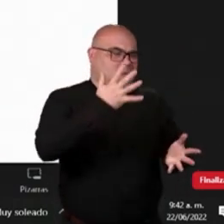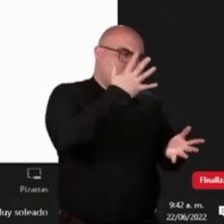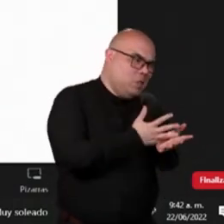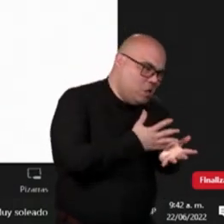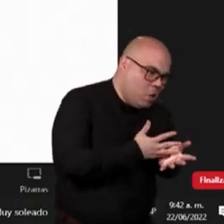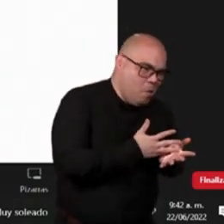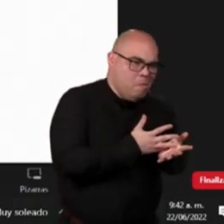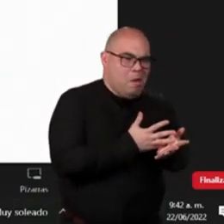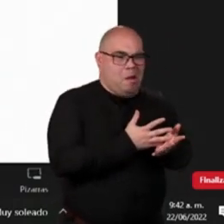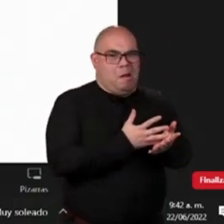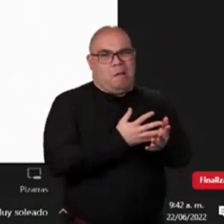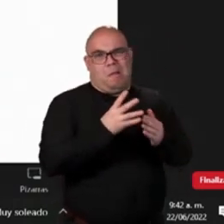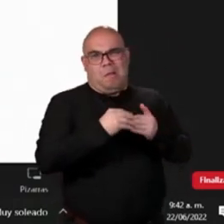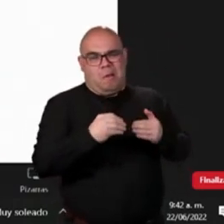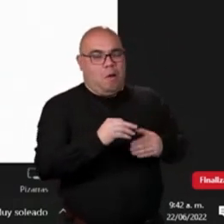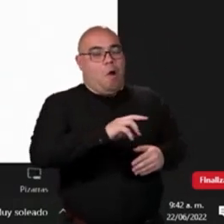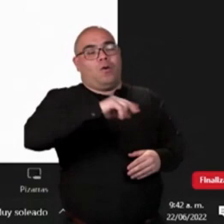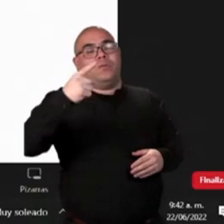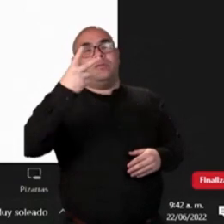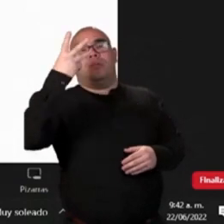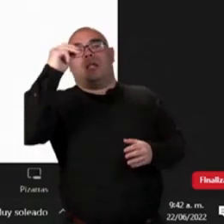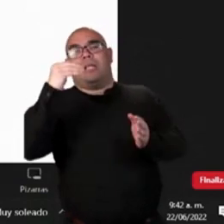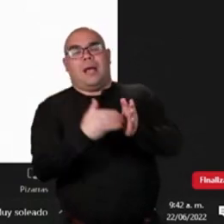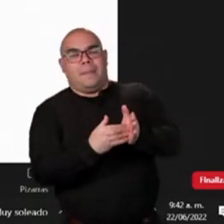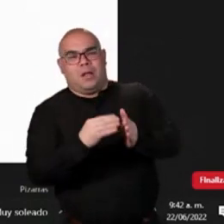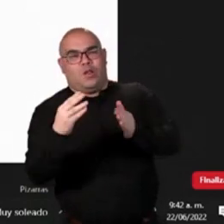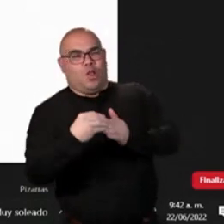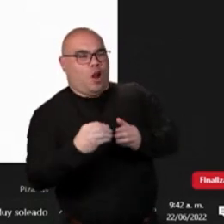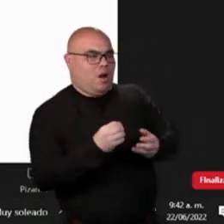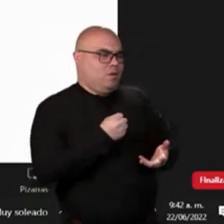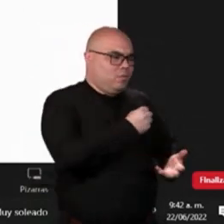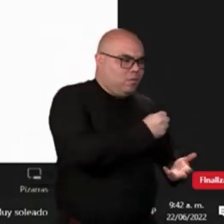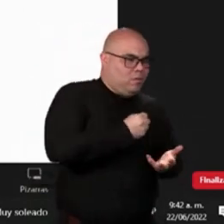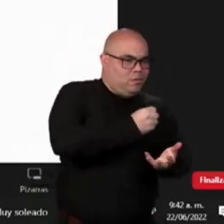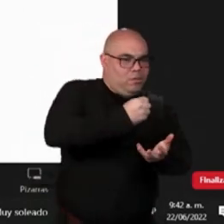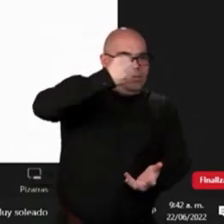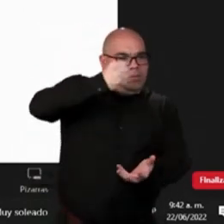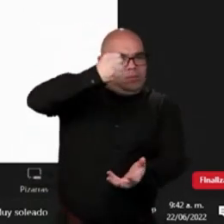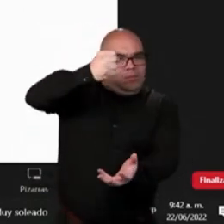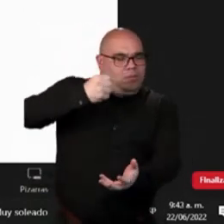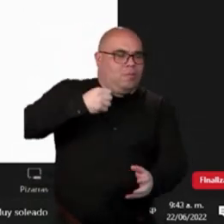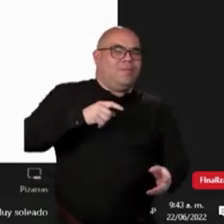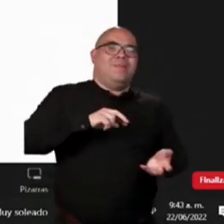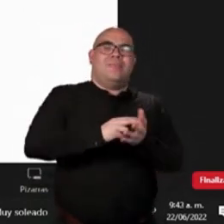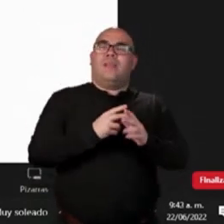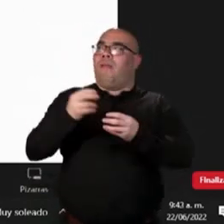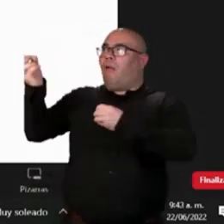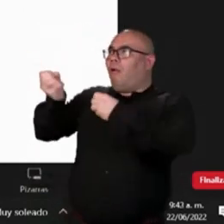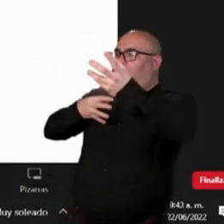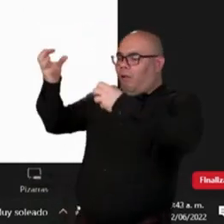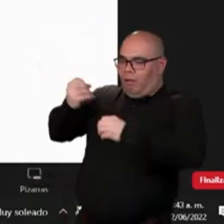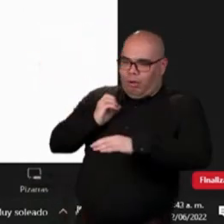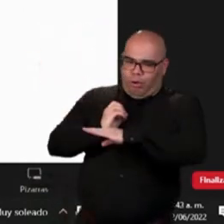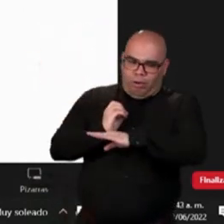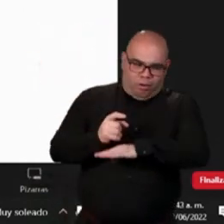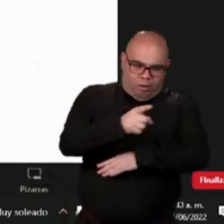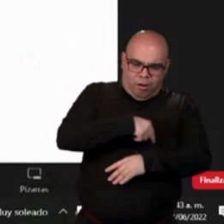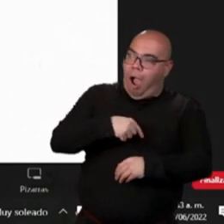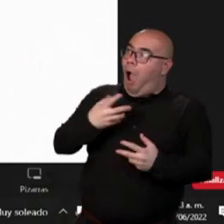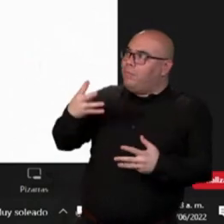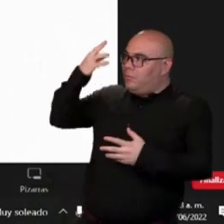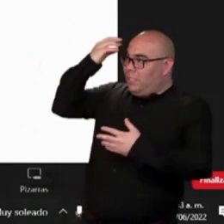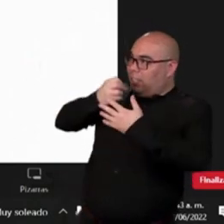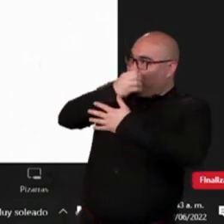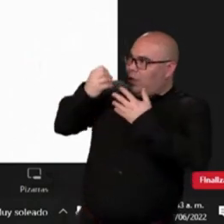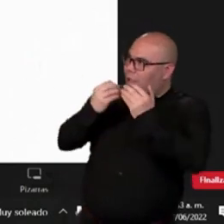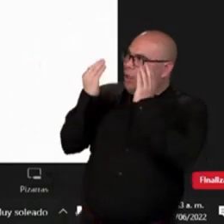otros con $30,000, etcétera. Y esto es una manera de mandar la señal en la organización también que la innovación educativa